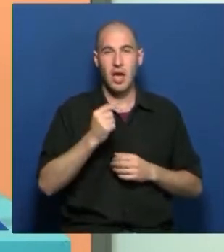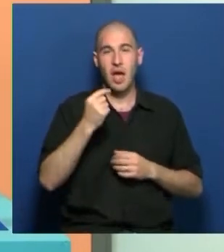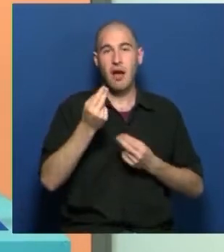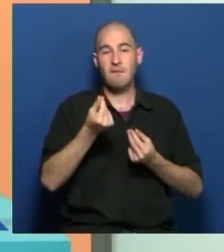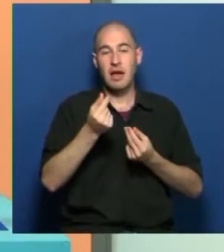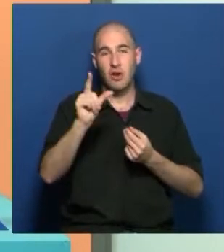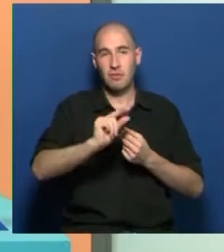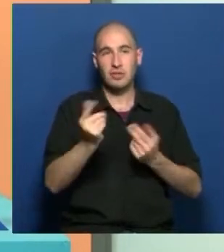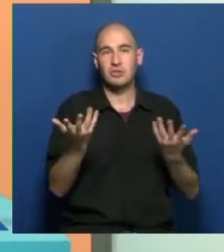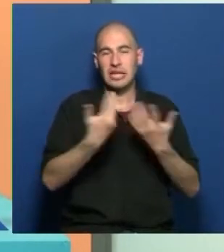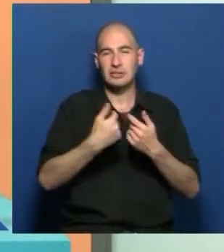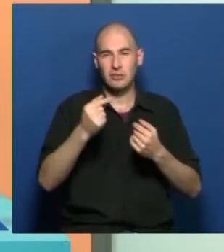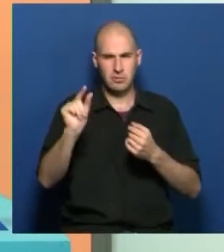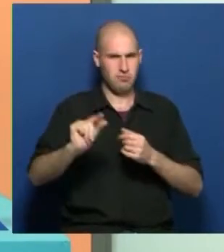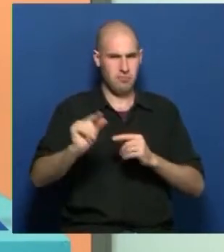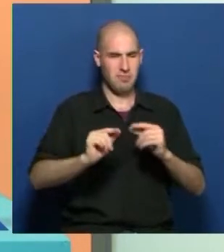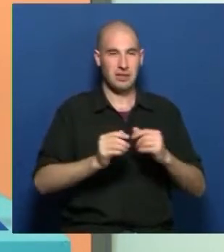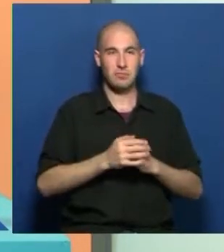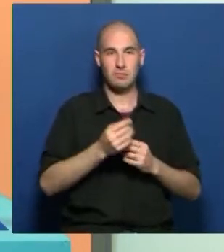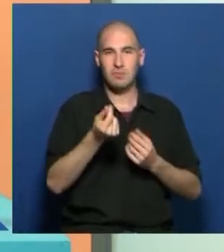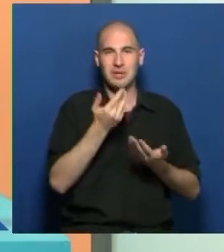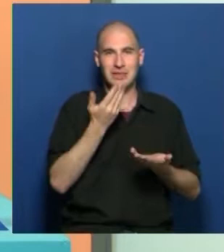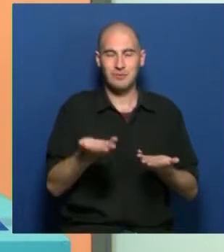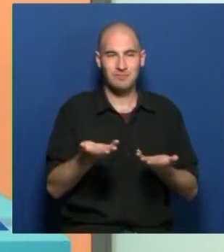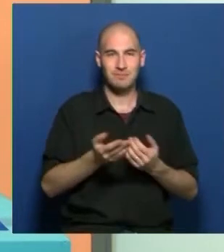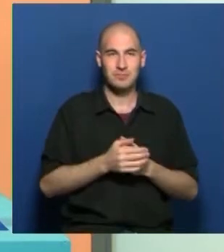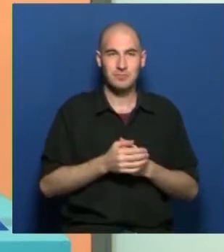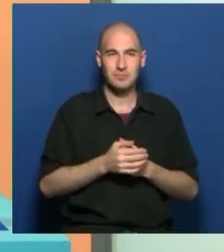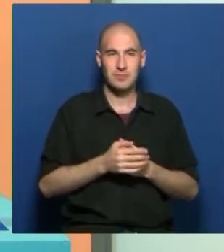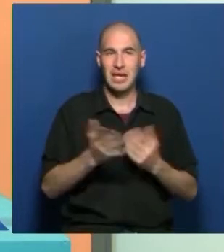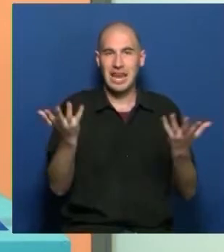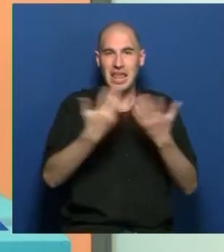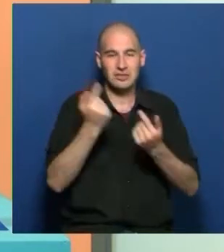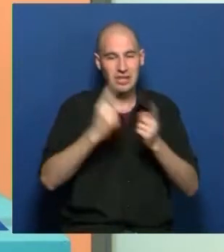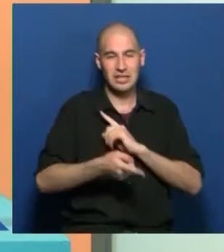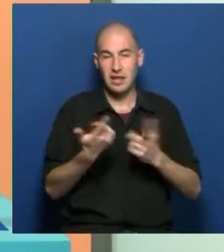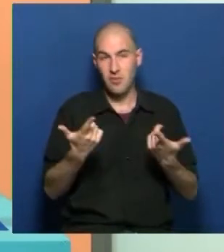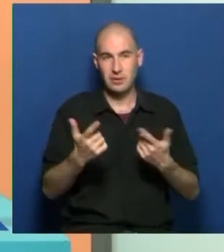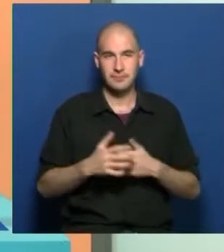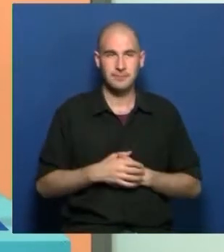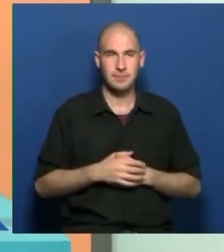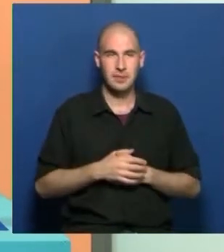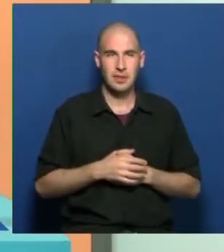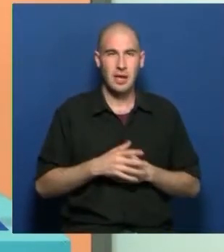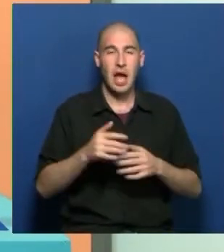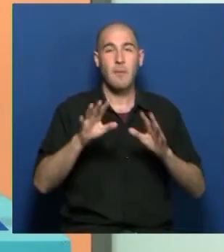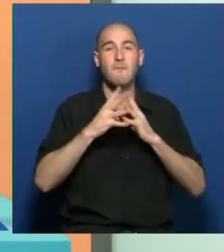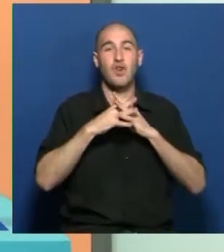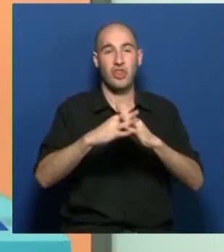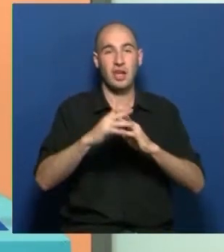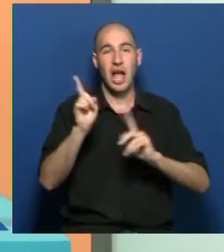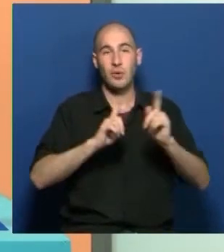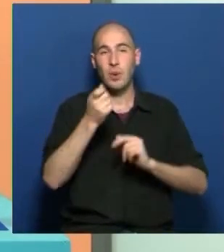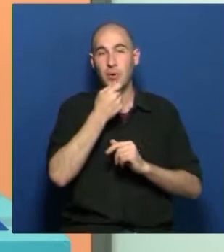valor uno asocia a un producto de menor calidad y muchas veces no tiene relación directa. Claro. Existirán algunas bodegas, como por